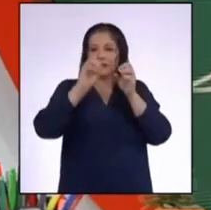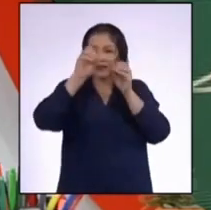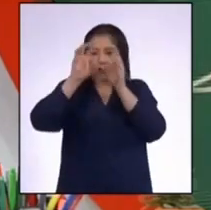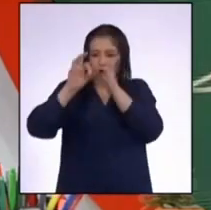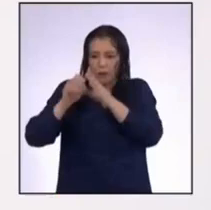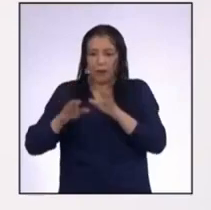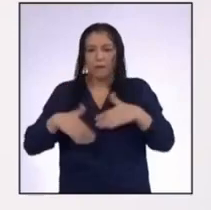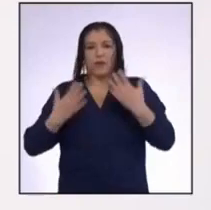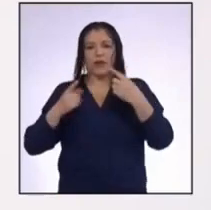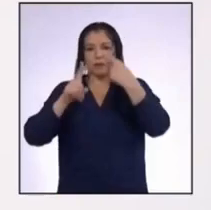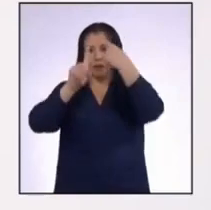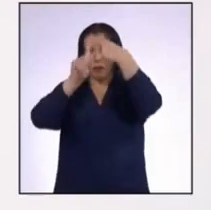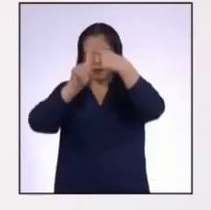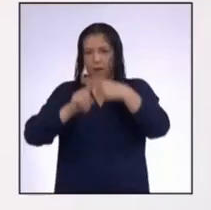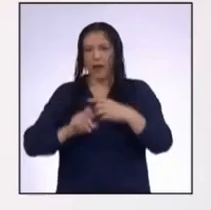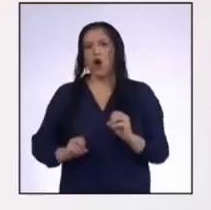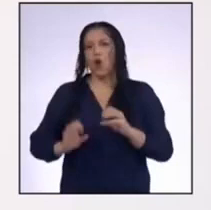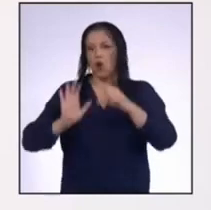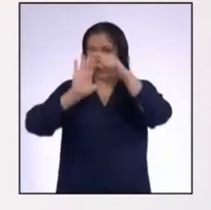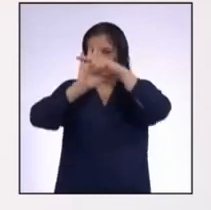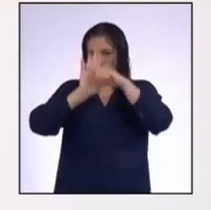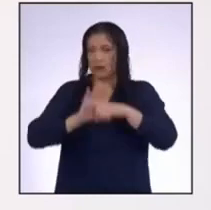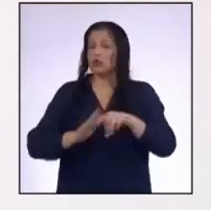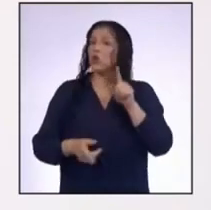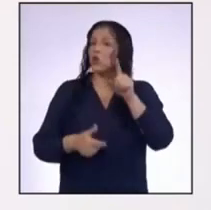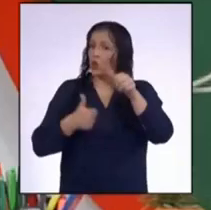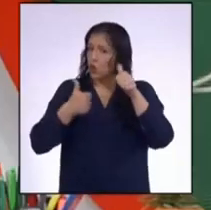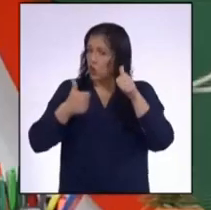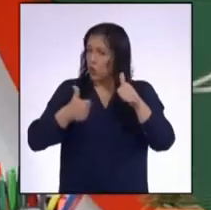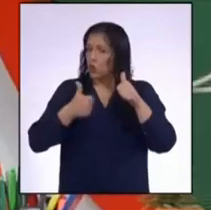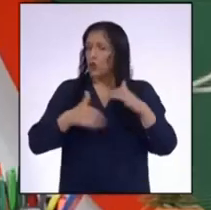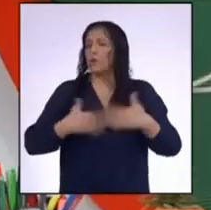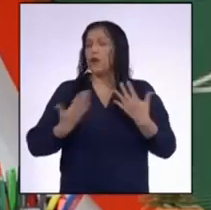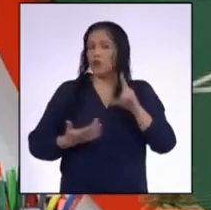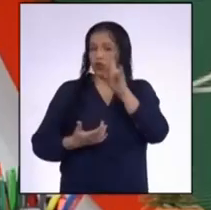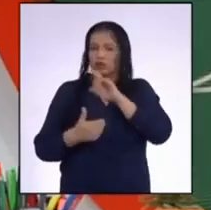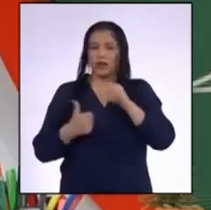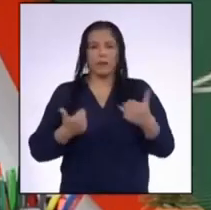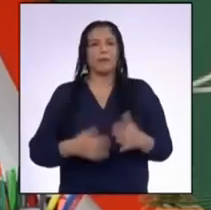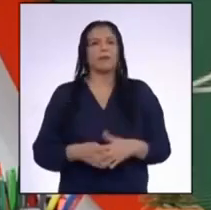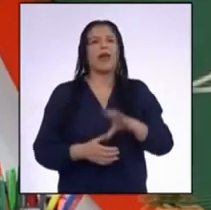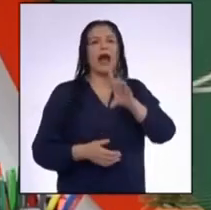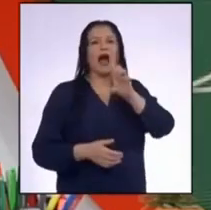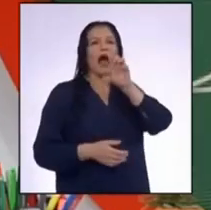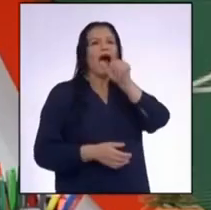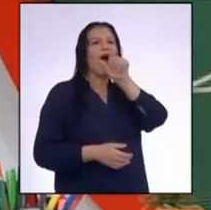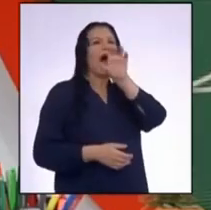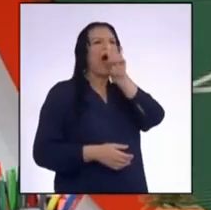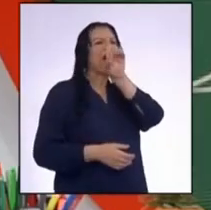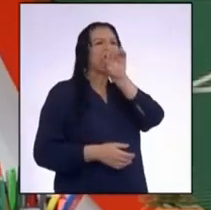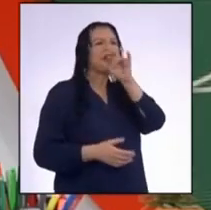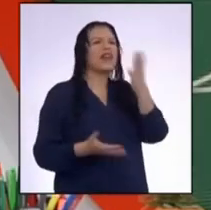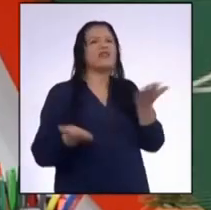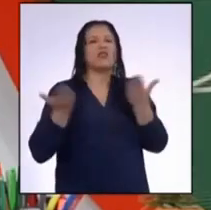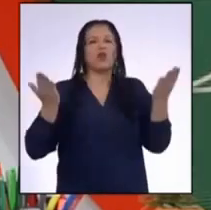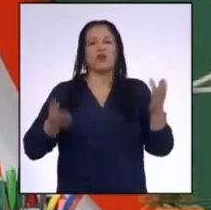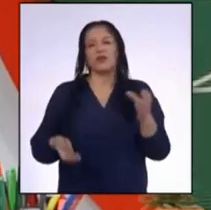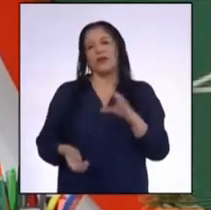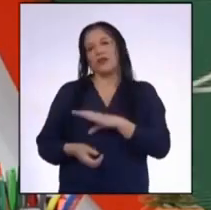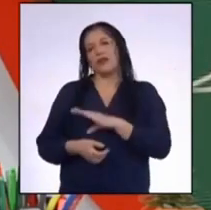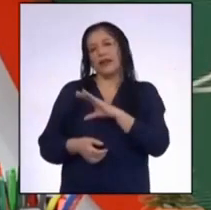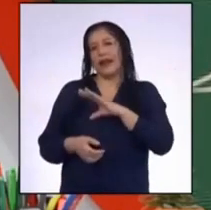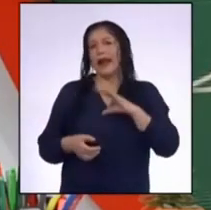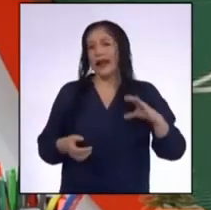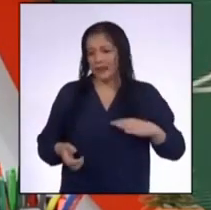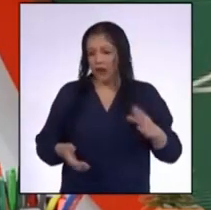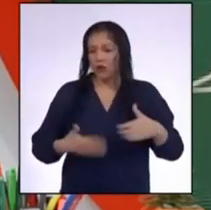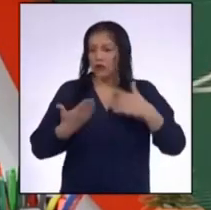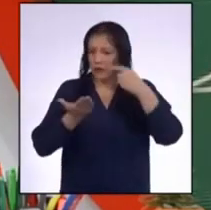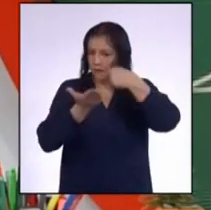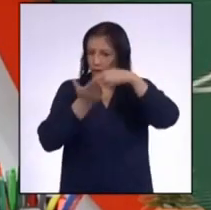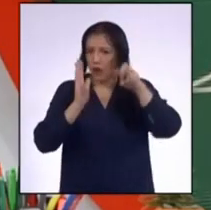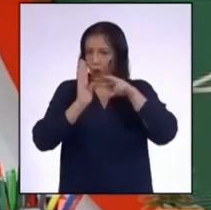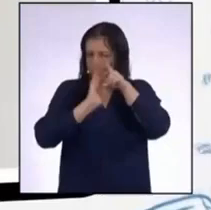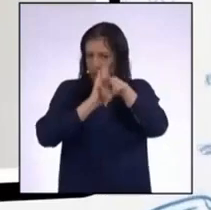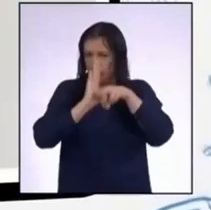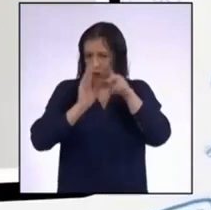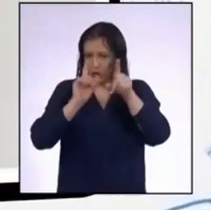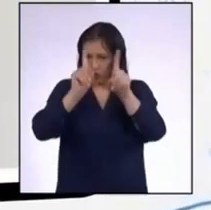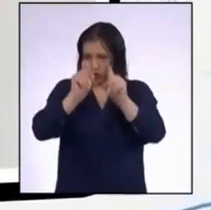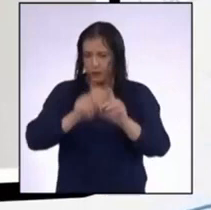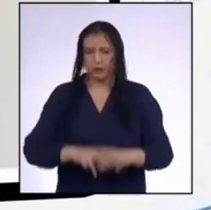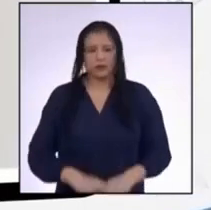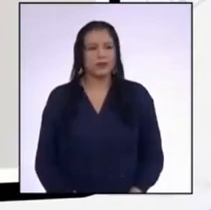la operación. Sí, es de gran utilidad. Adrián Mayuri, desde El Callao, nos ha enviado un video con su